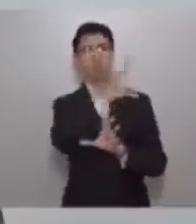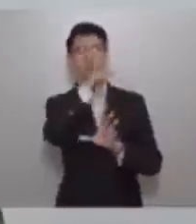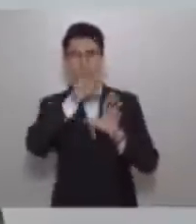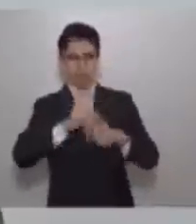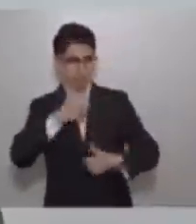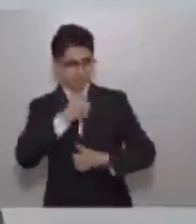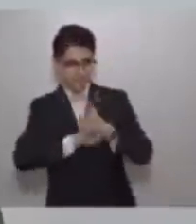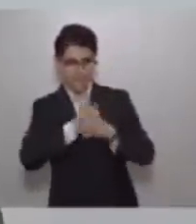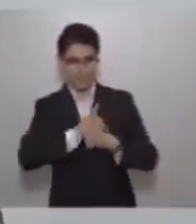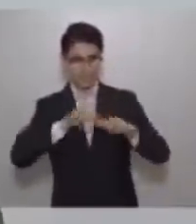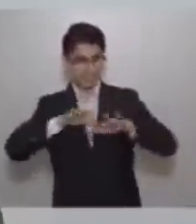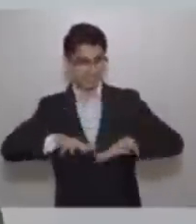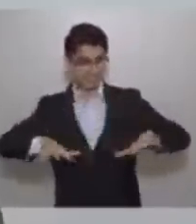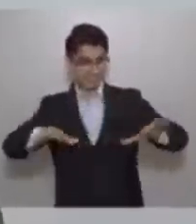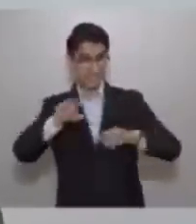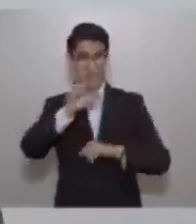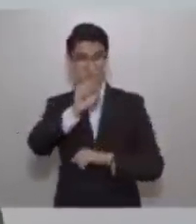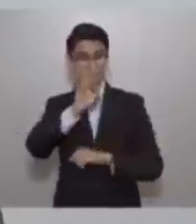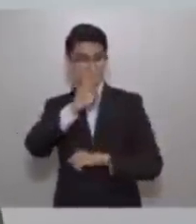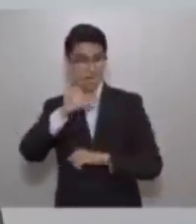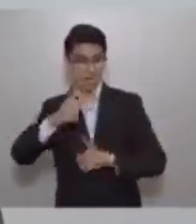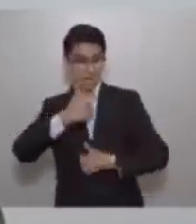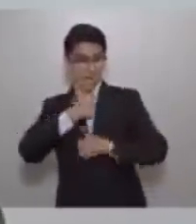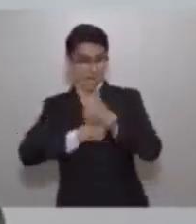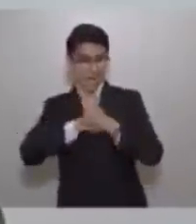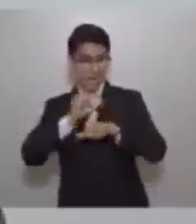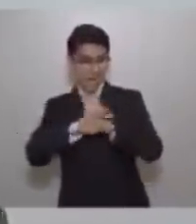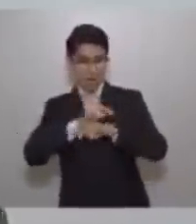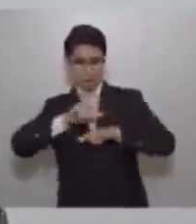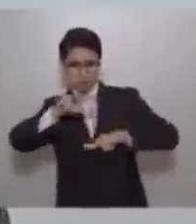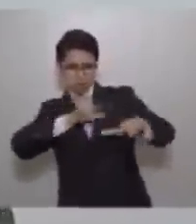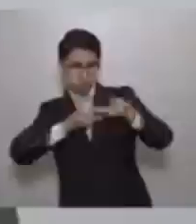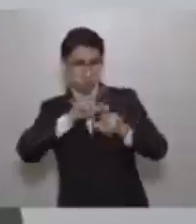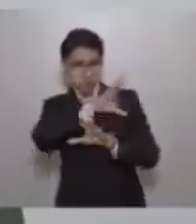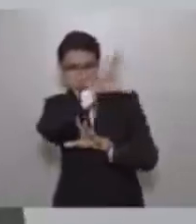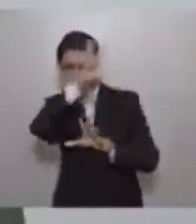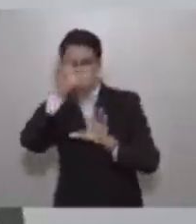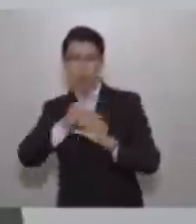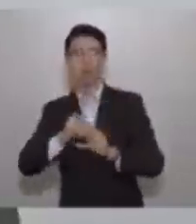autoridad, podamos trabajar de la mano y podamos garantizar cosas de seguridad. Tashiro, adelante.